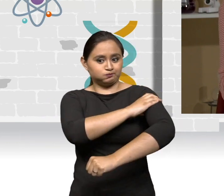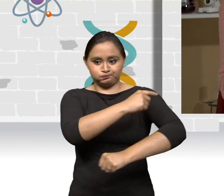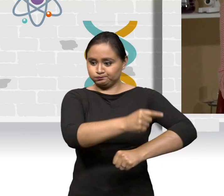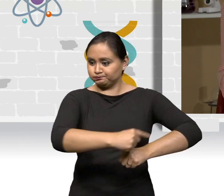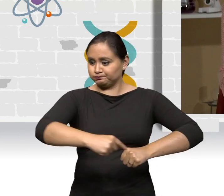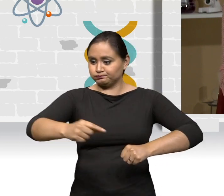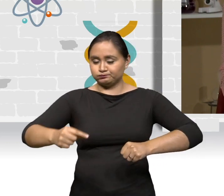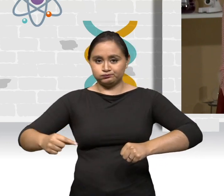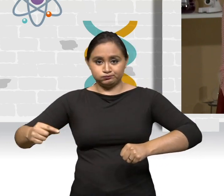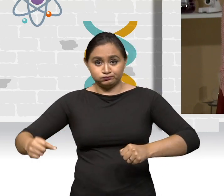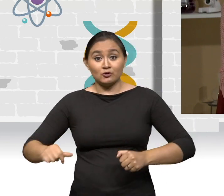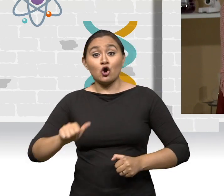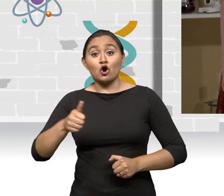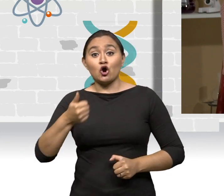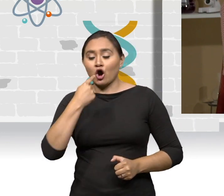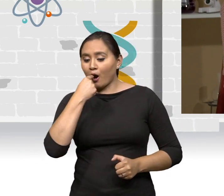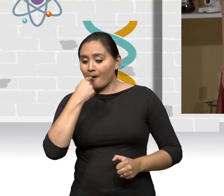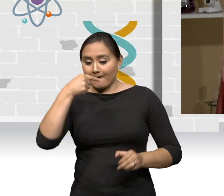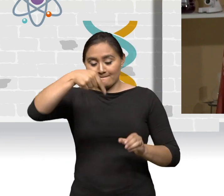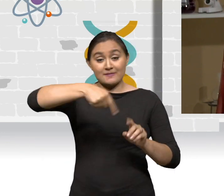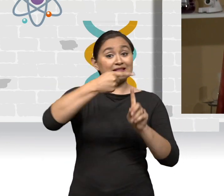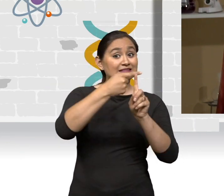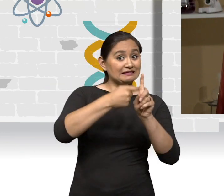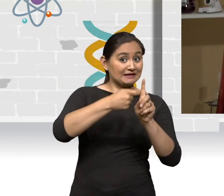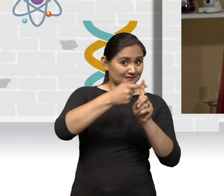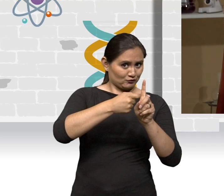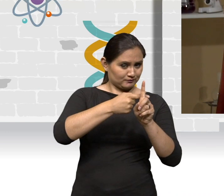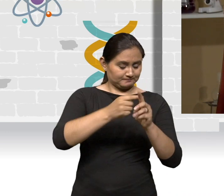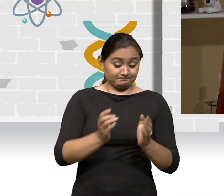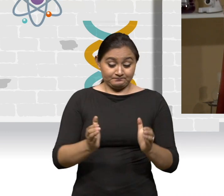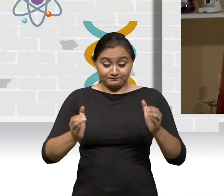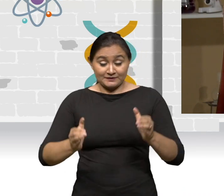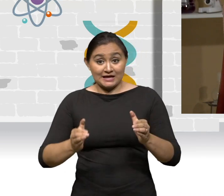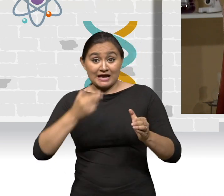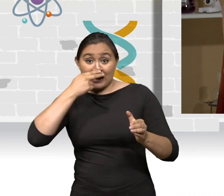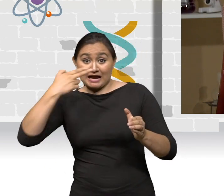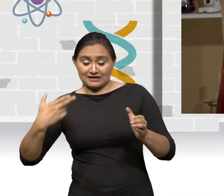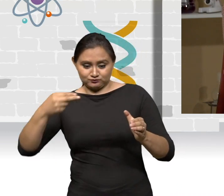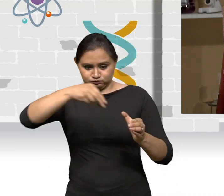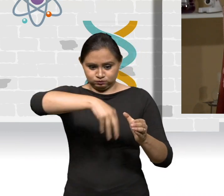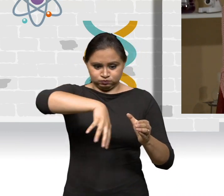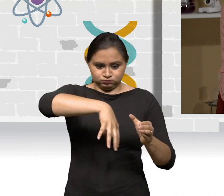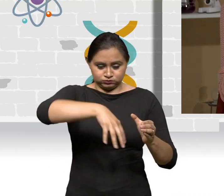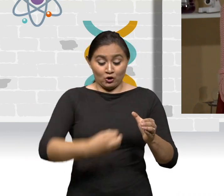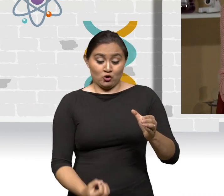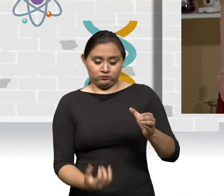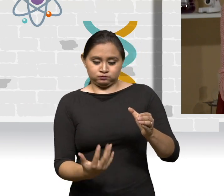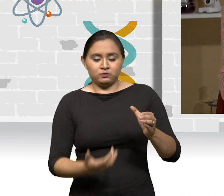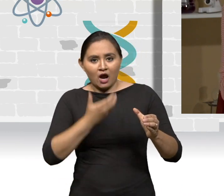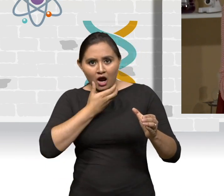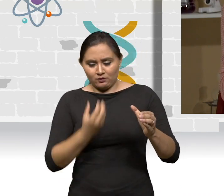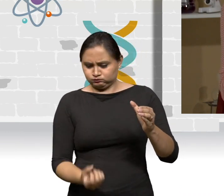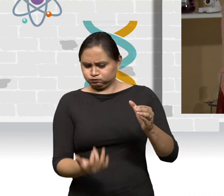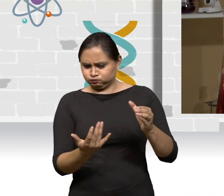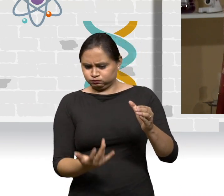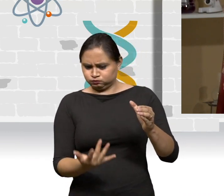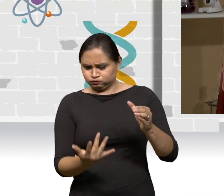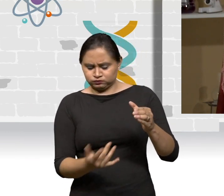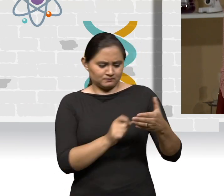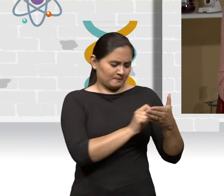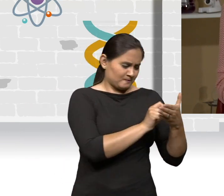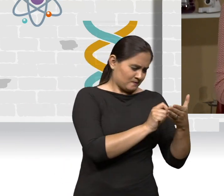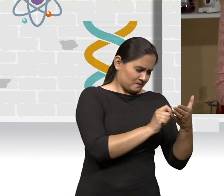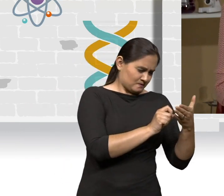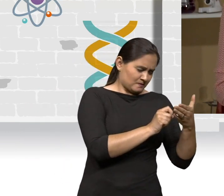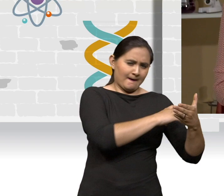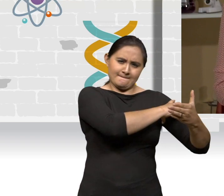y un termómetro para medir la temperatura. Colocó un gas en el interior del recipiente y empezó a calentarlo, anotando la presión